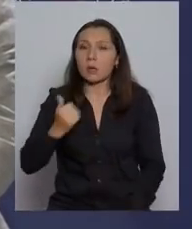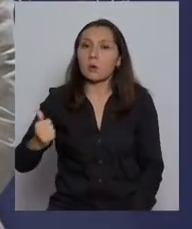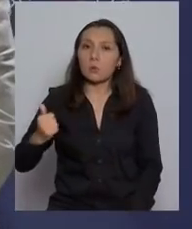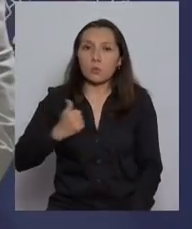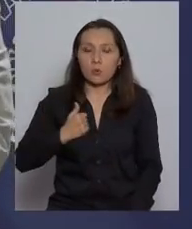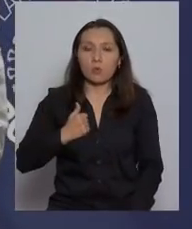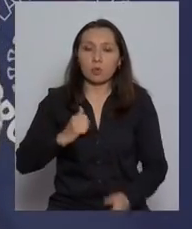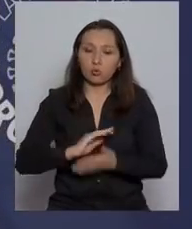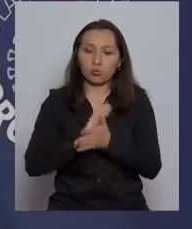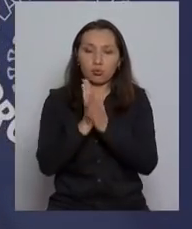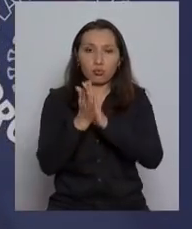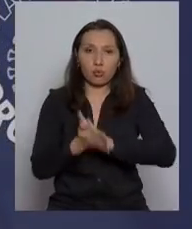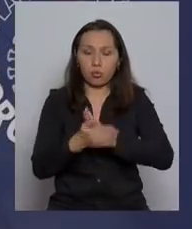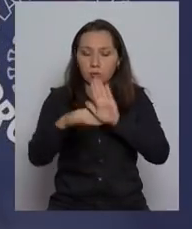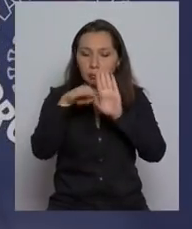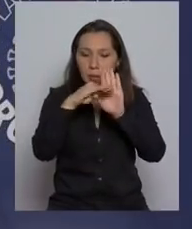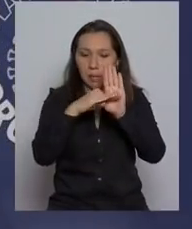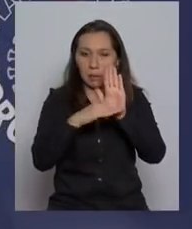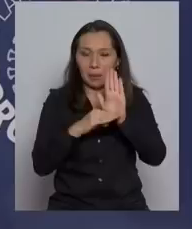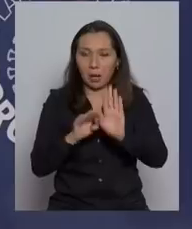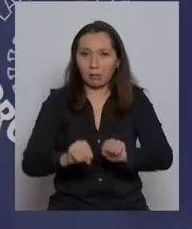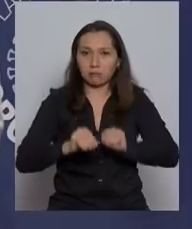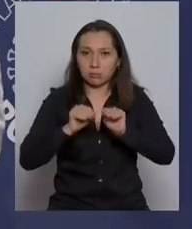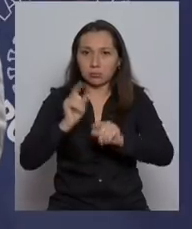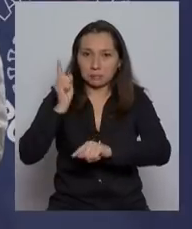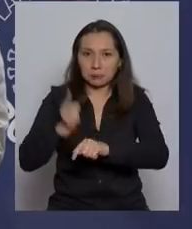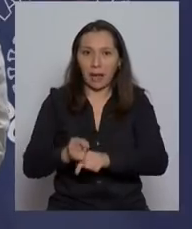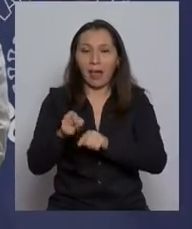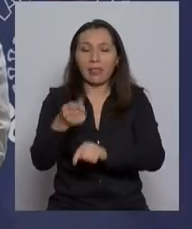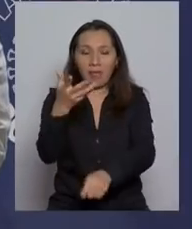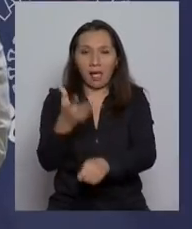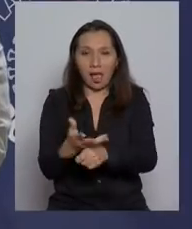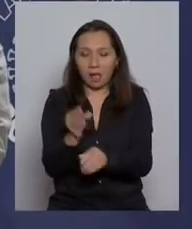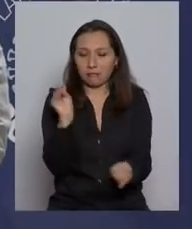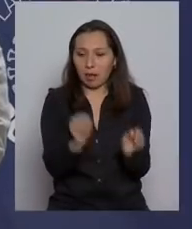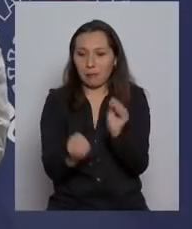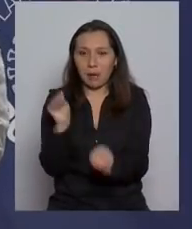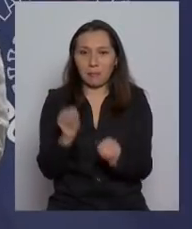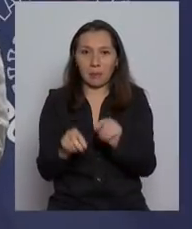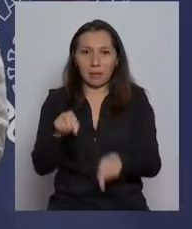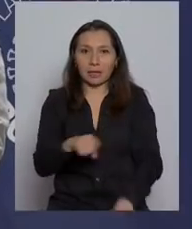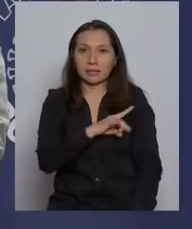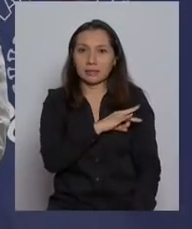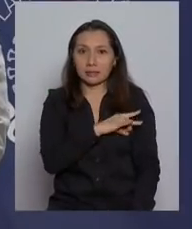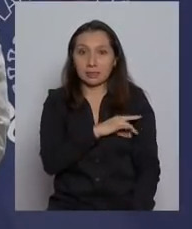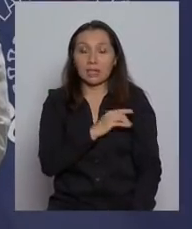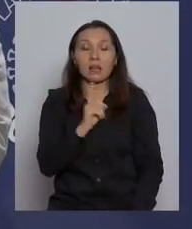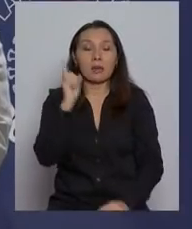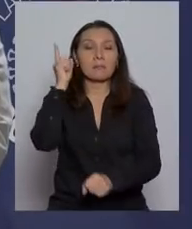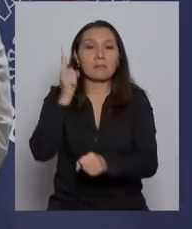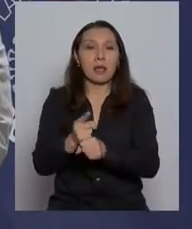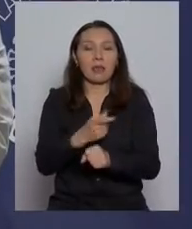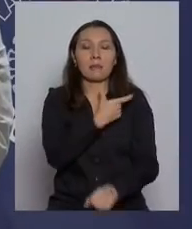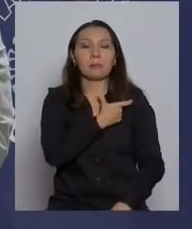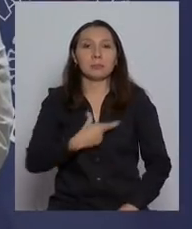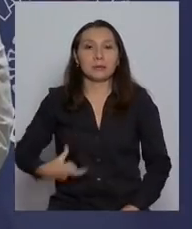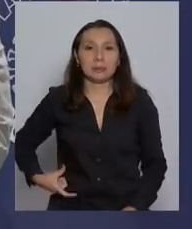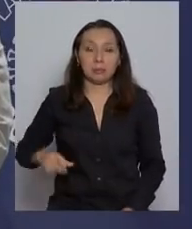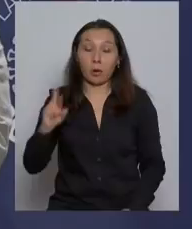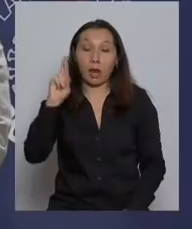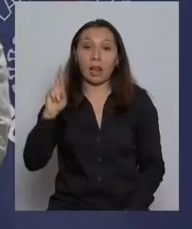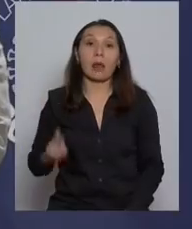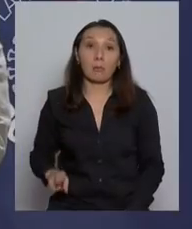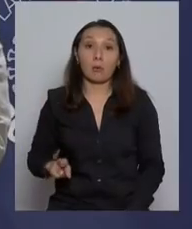cumplir todas las medidas implementadas que se están implementando en nuestro país, decretadas por el presidente de